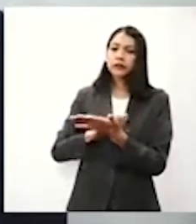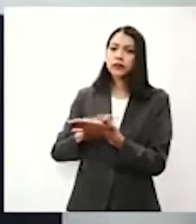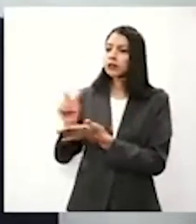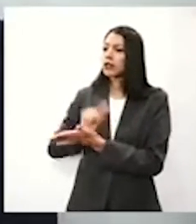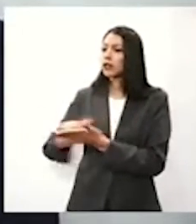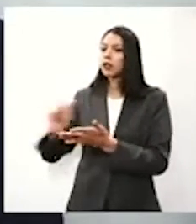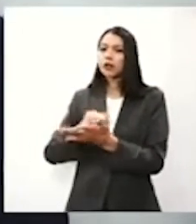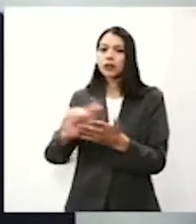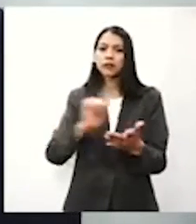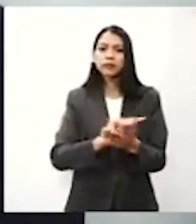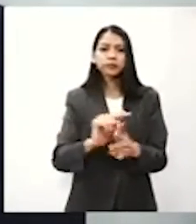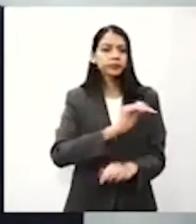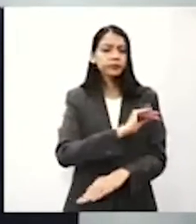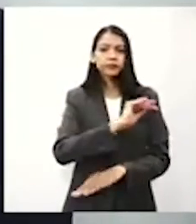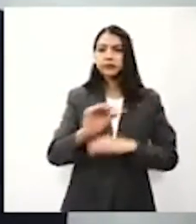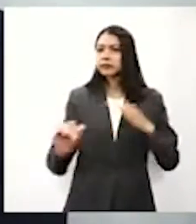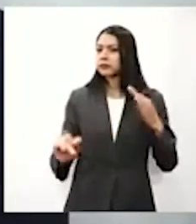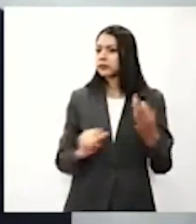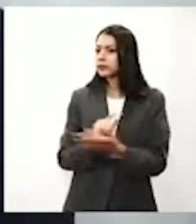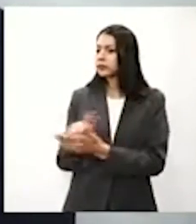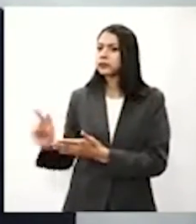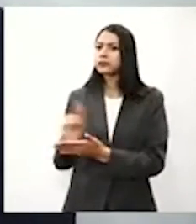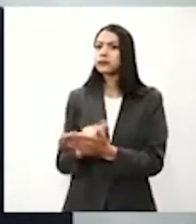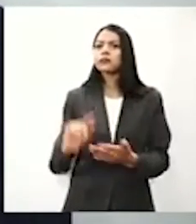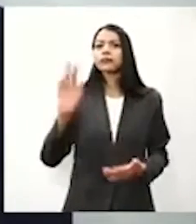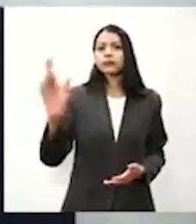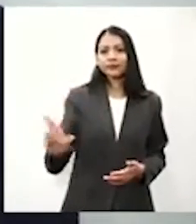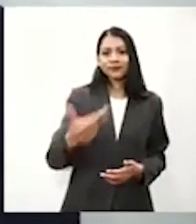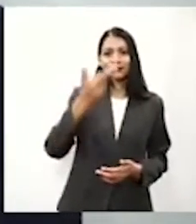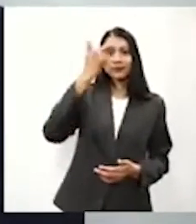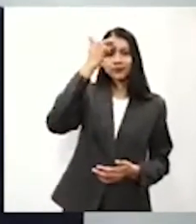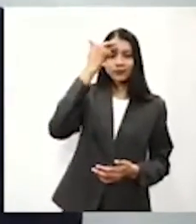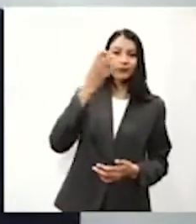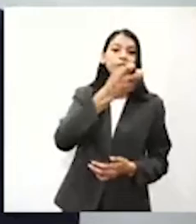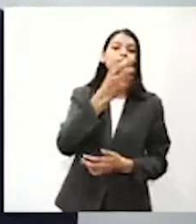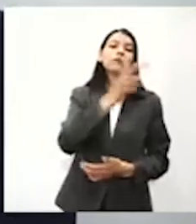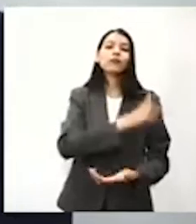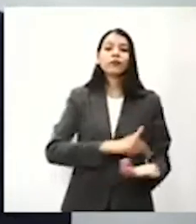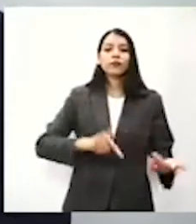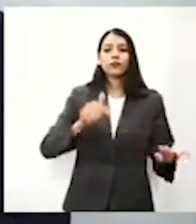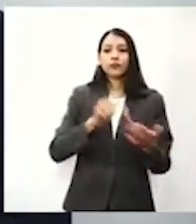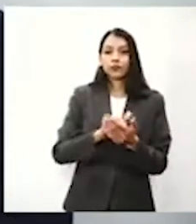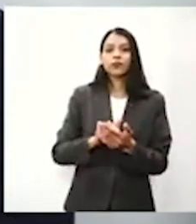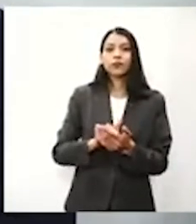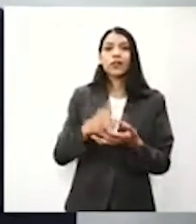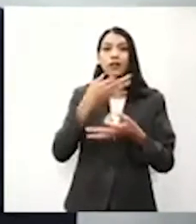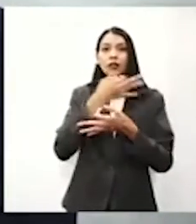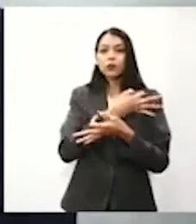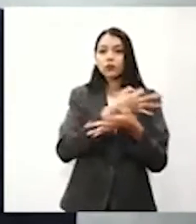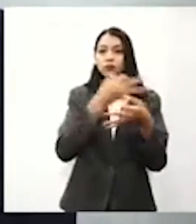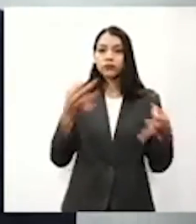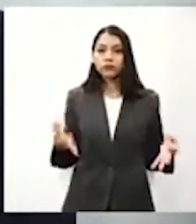a personal que labora con diversas responsabilidades al interior de la administración